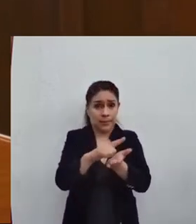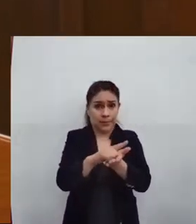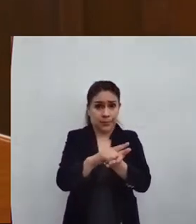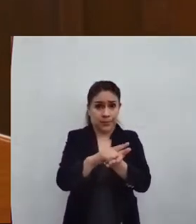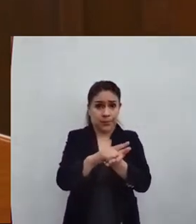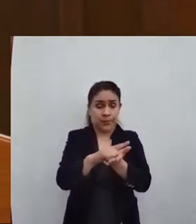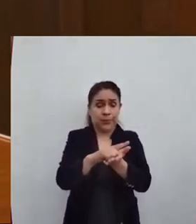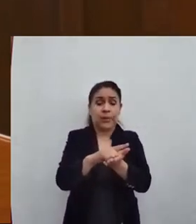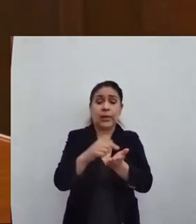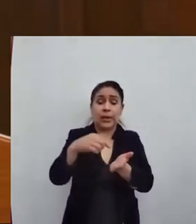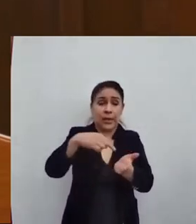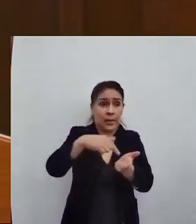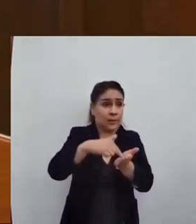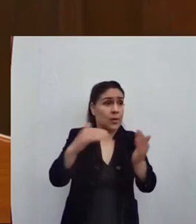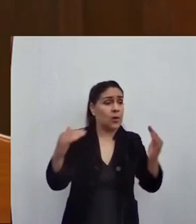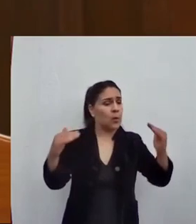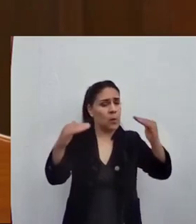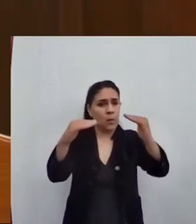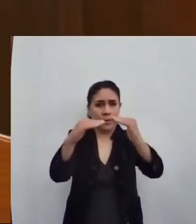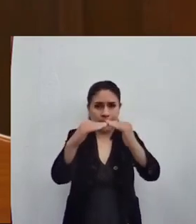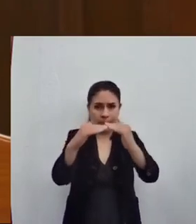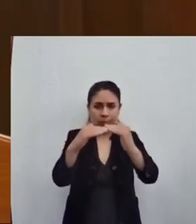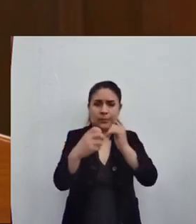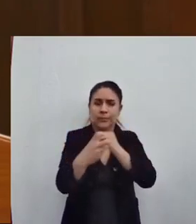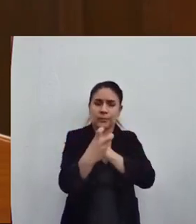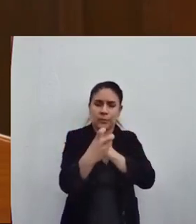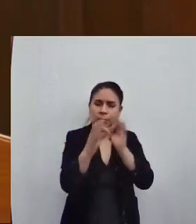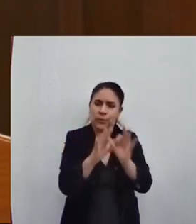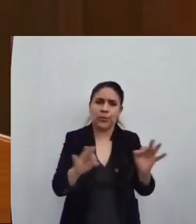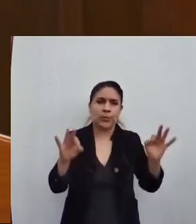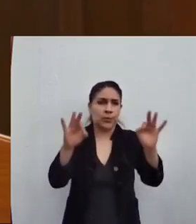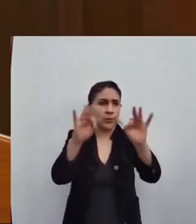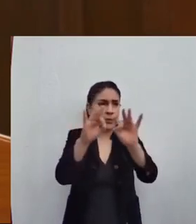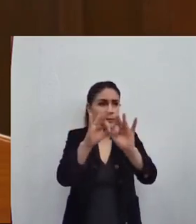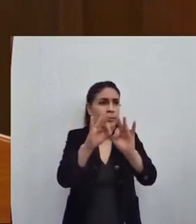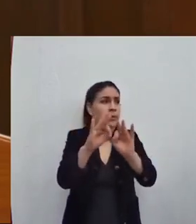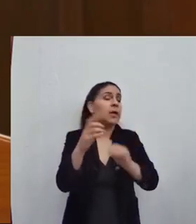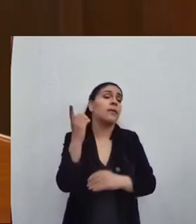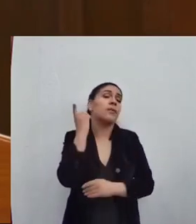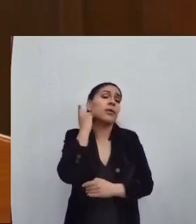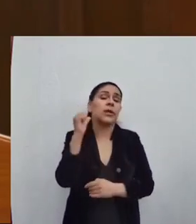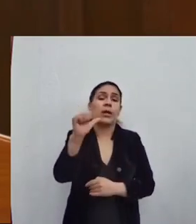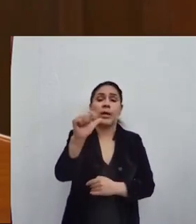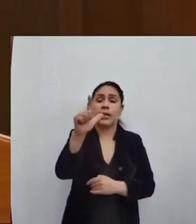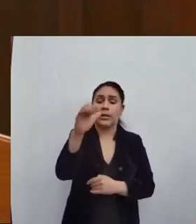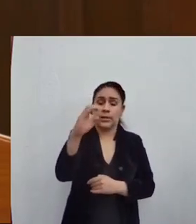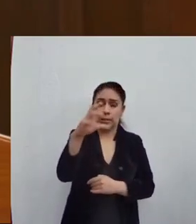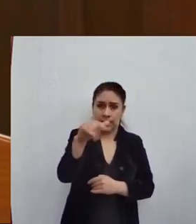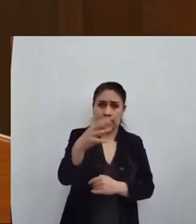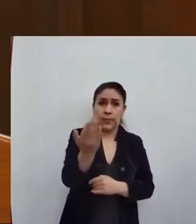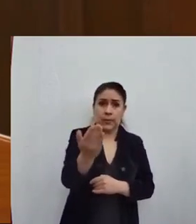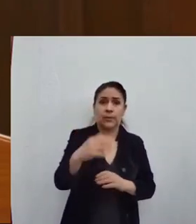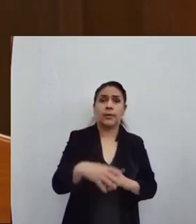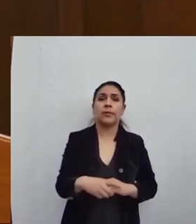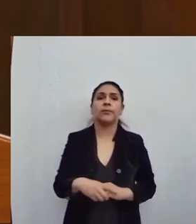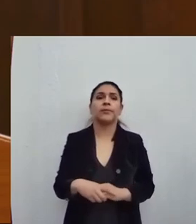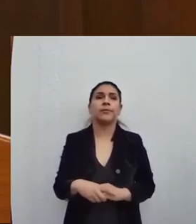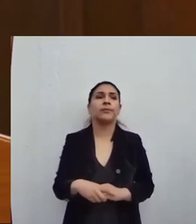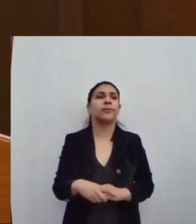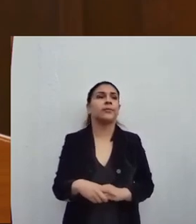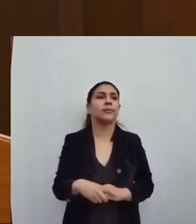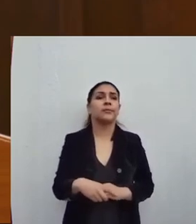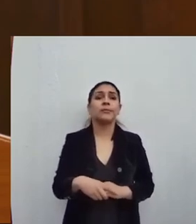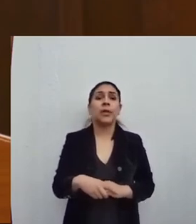Agradecer por la invitación, agradecer a la diputada Alicia Mercado Moreno, presidenta de la Comisión para la Atención de